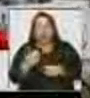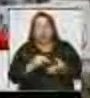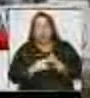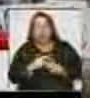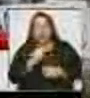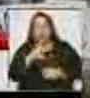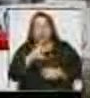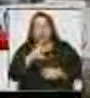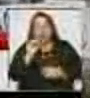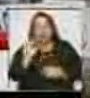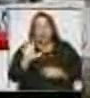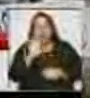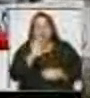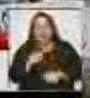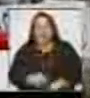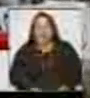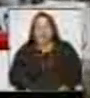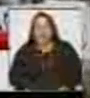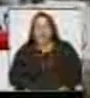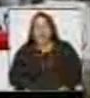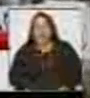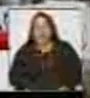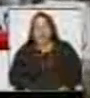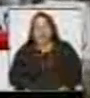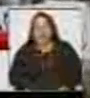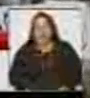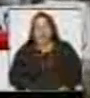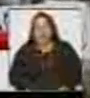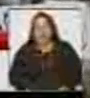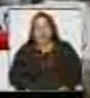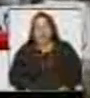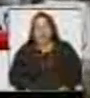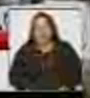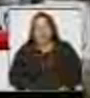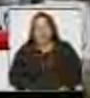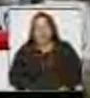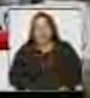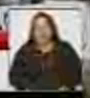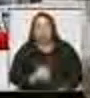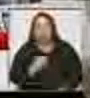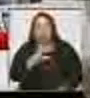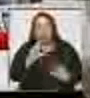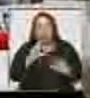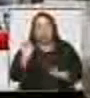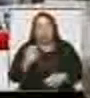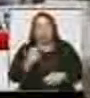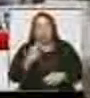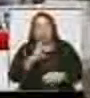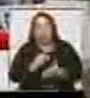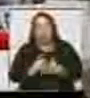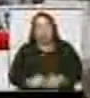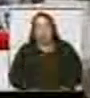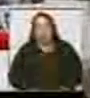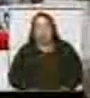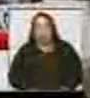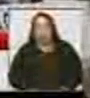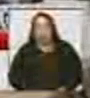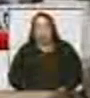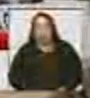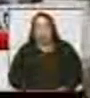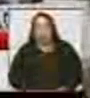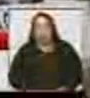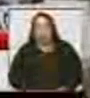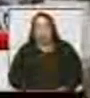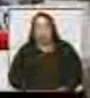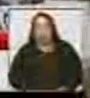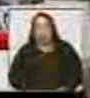plazo el 55% solamente es de 6 meses y 37% es de 3 meses.